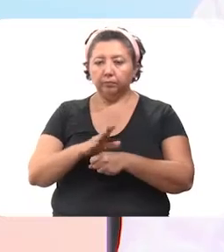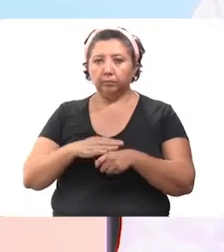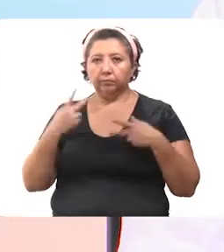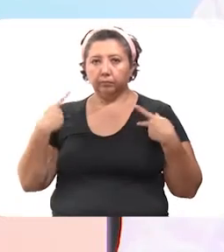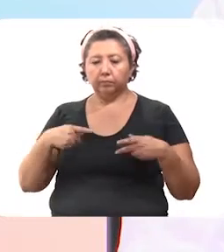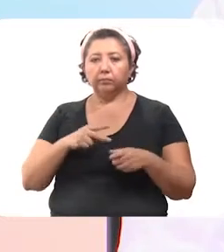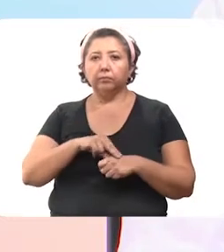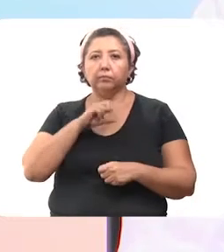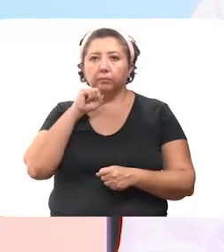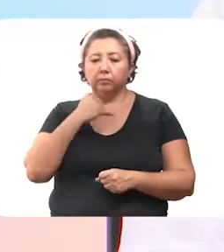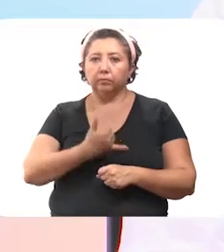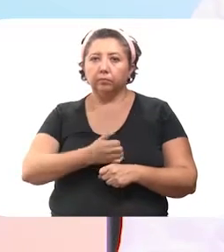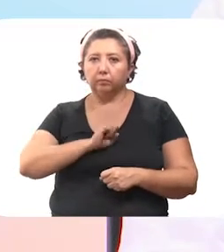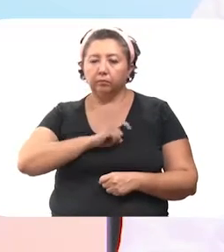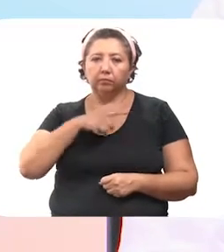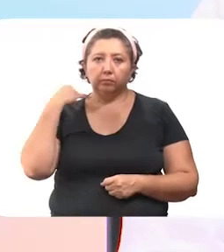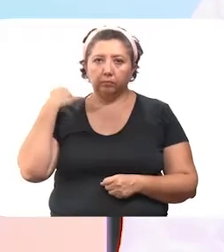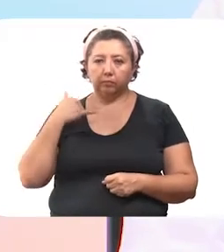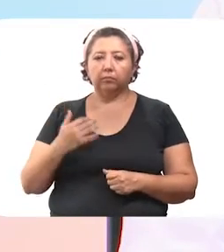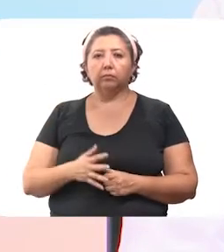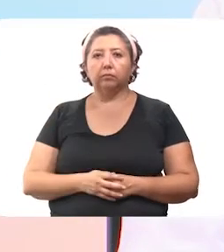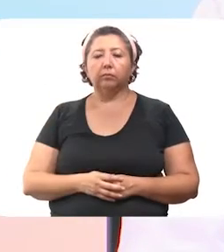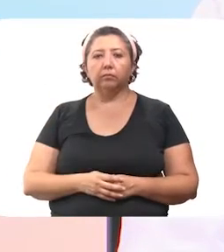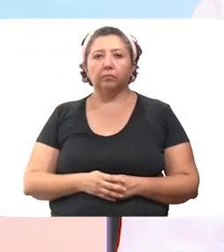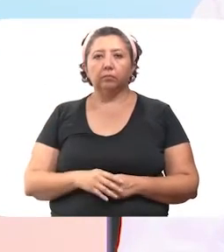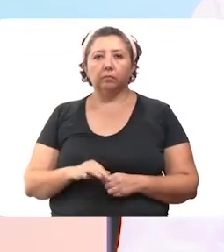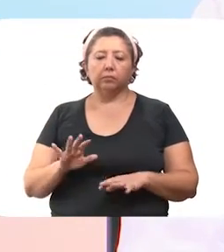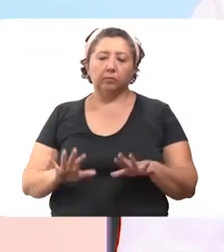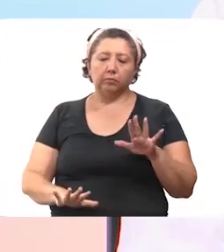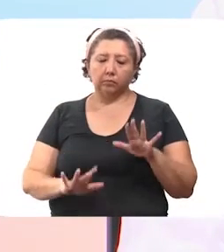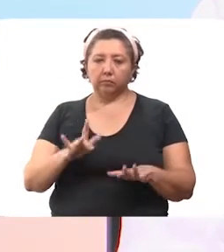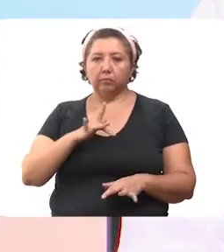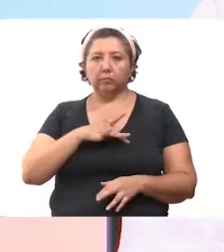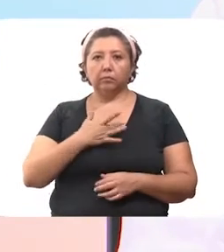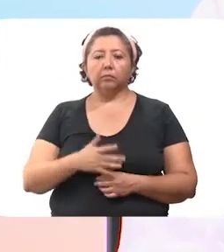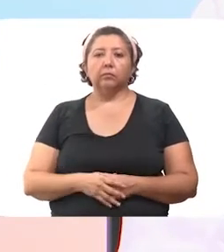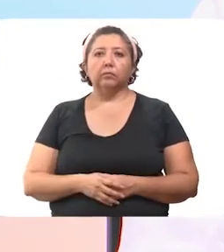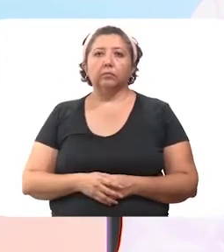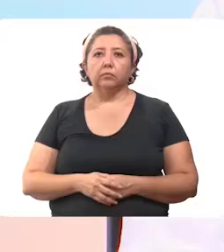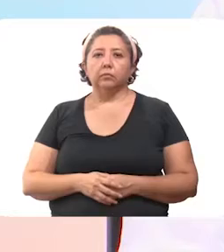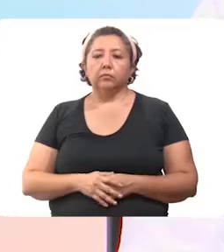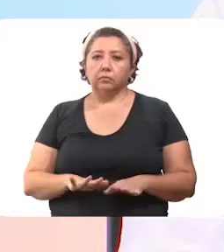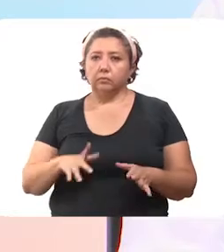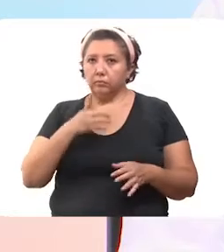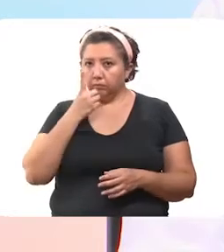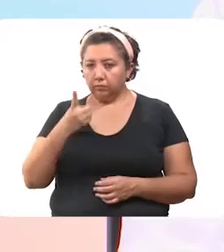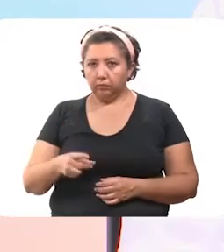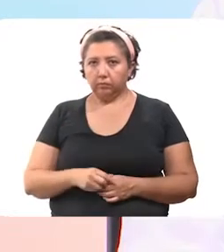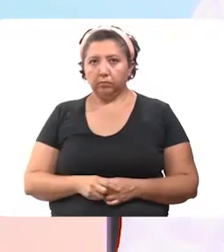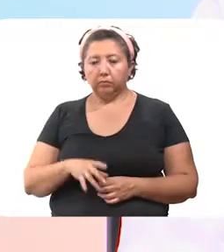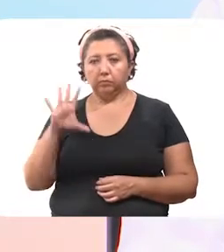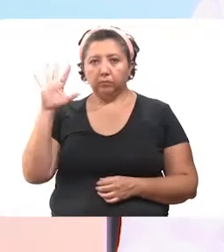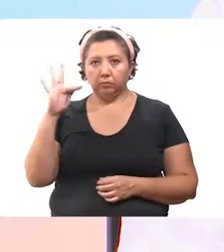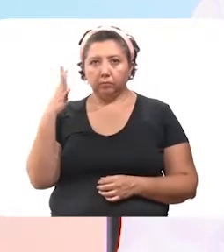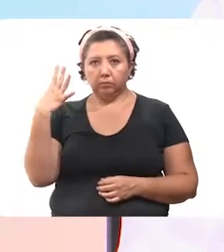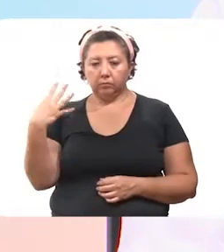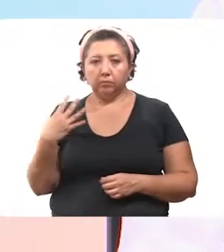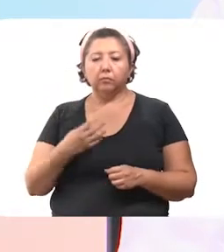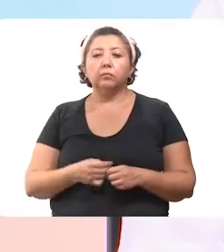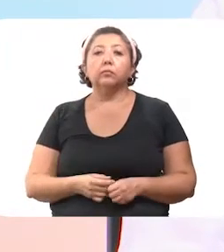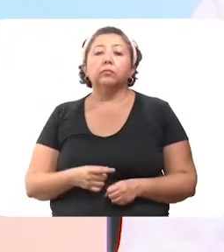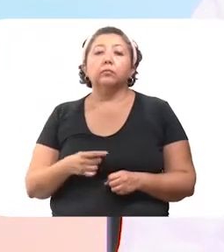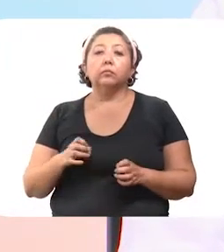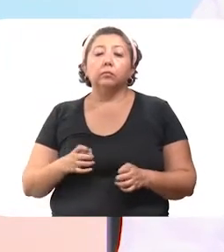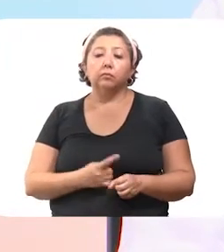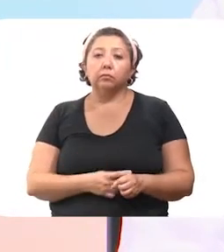monitoreados por personal médico de la Secretaría de Salud de Yucatán. Presentan síntomas leves. Como ya se mencionó, 44 de los casos